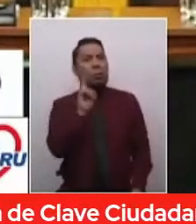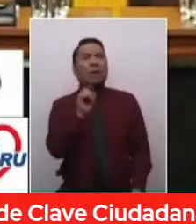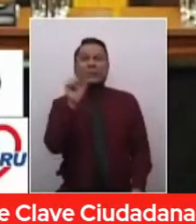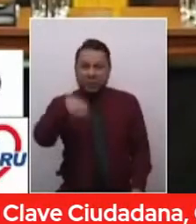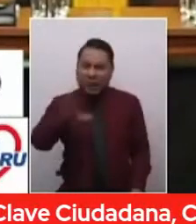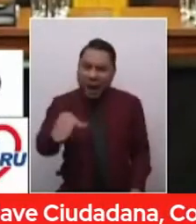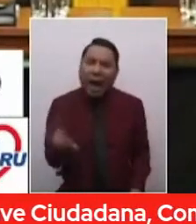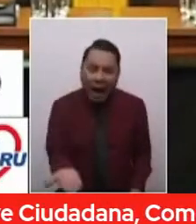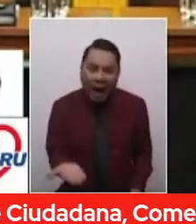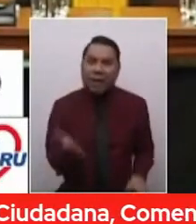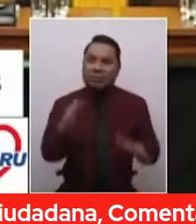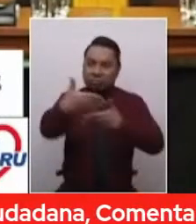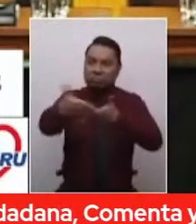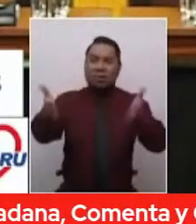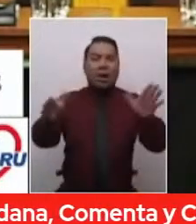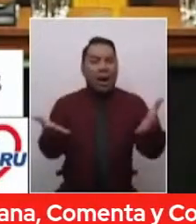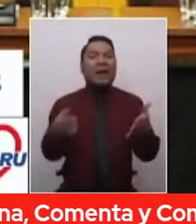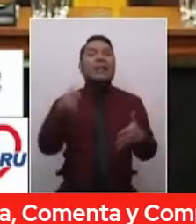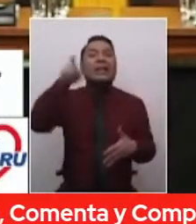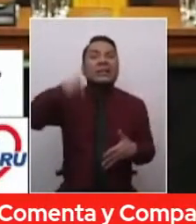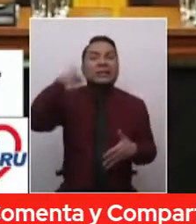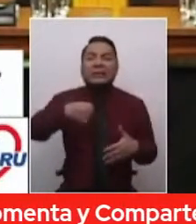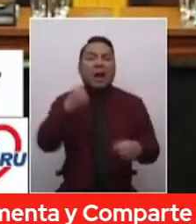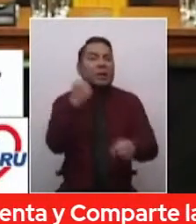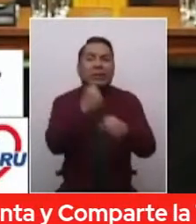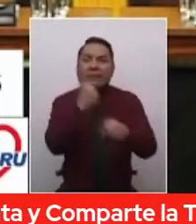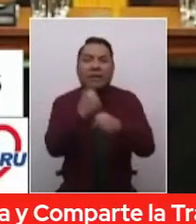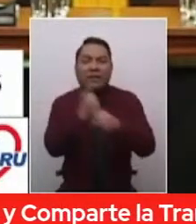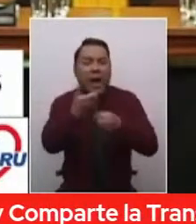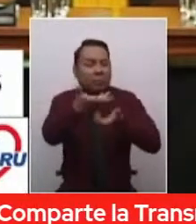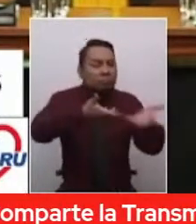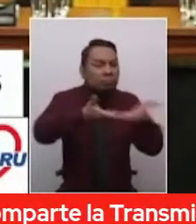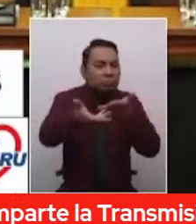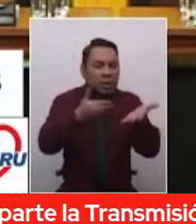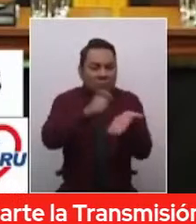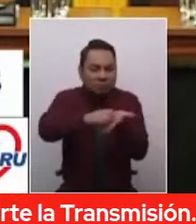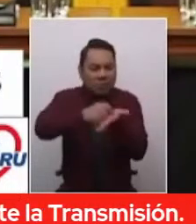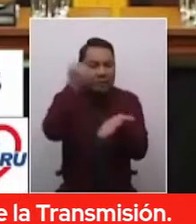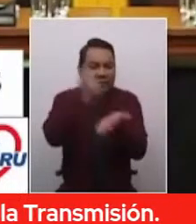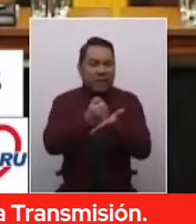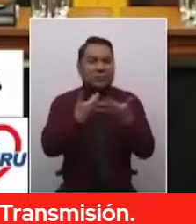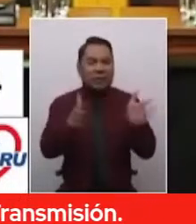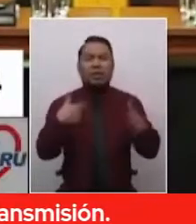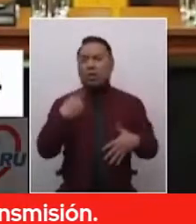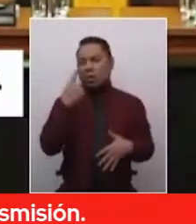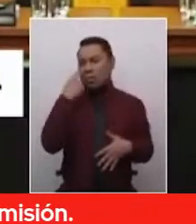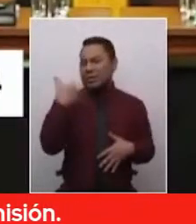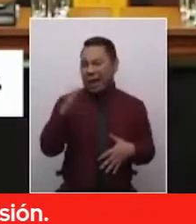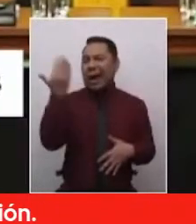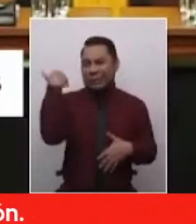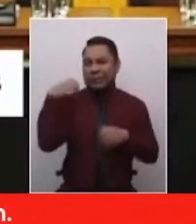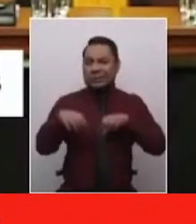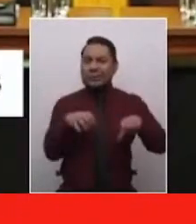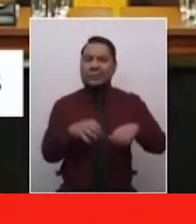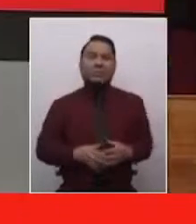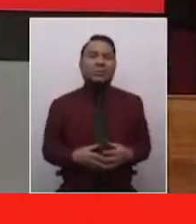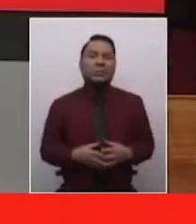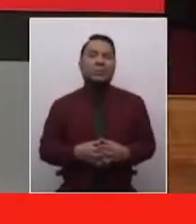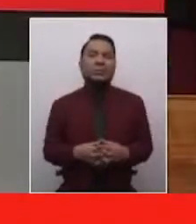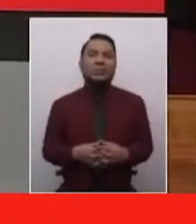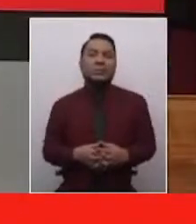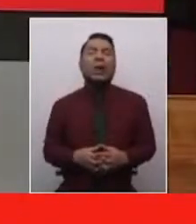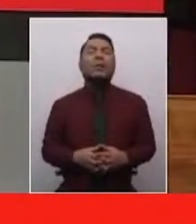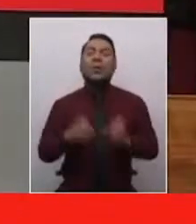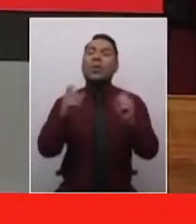locales, lo que se necesita es hacer gestión, que es muy difícil, sí, pero nosotros ya lo conocemos y ya lo hemos hecho antes. Muchas